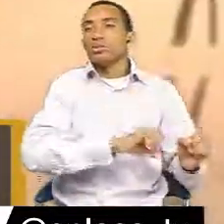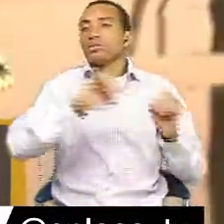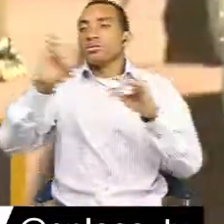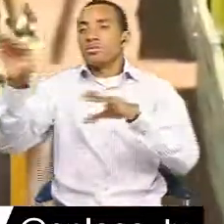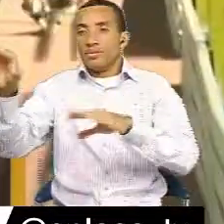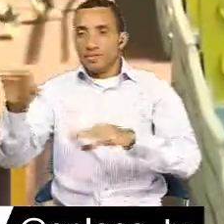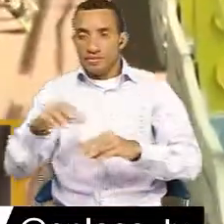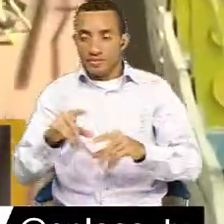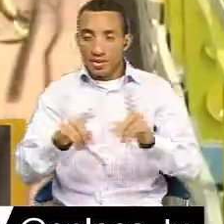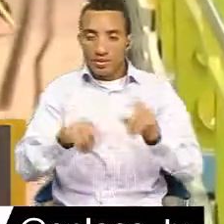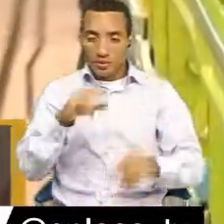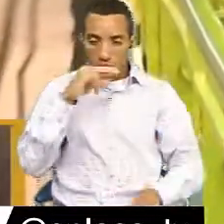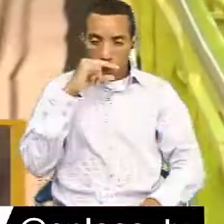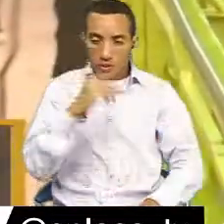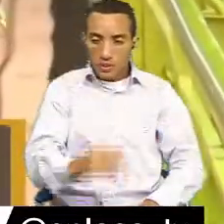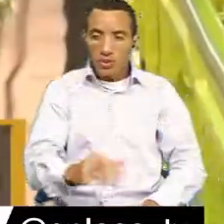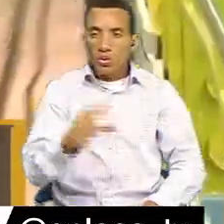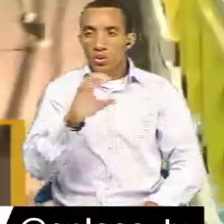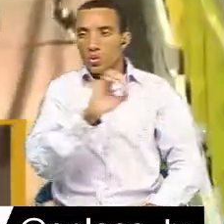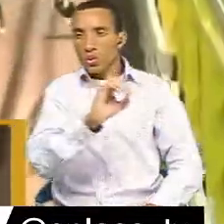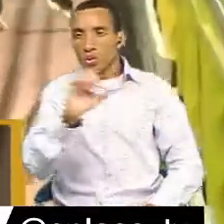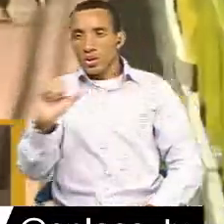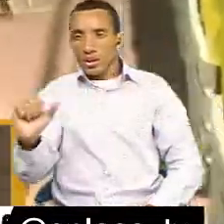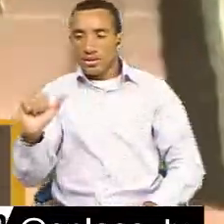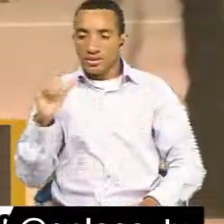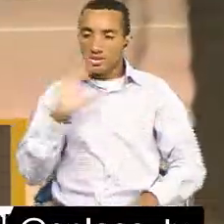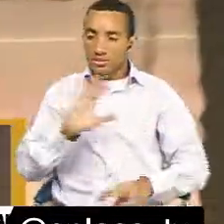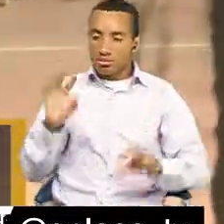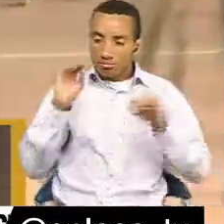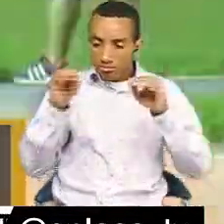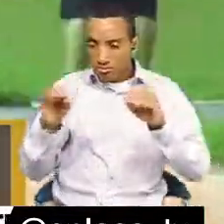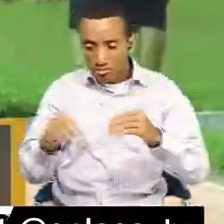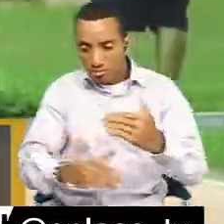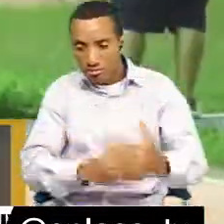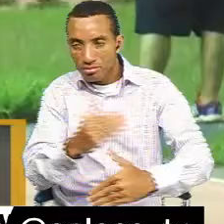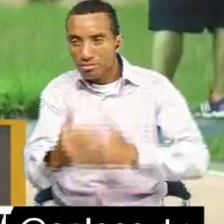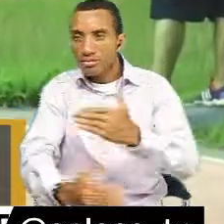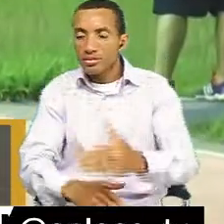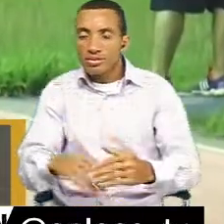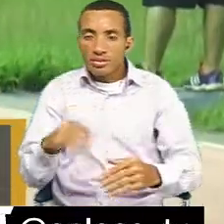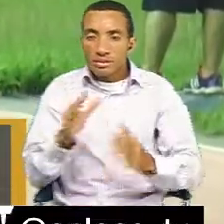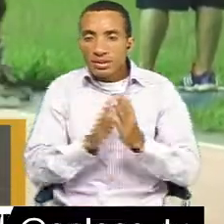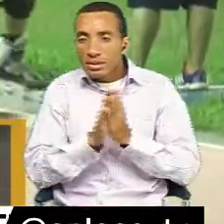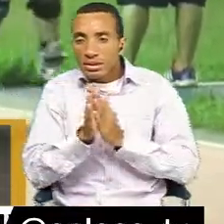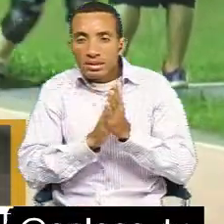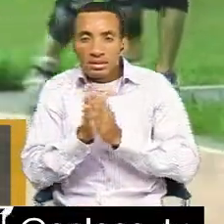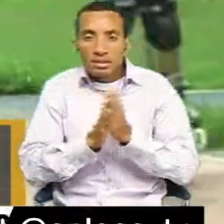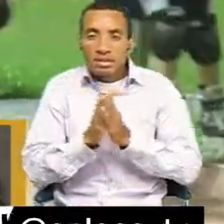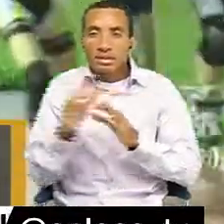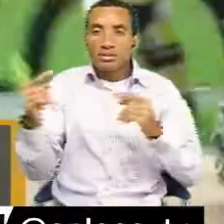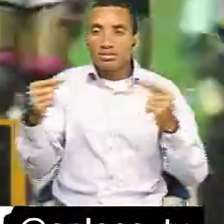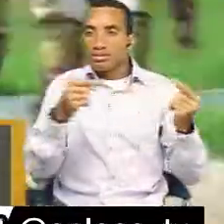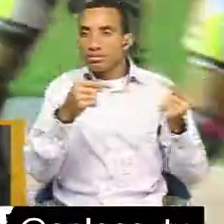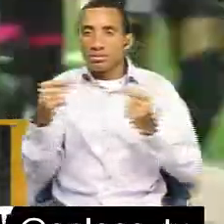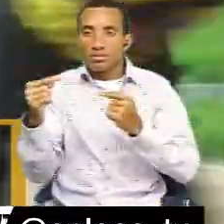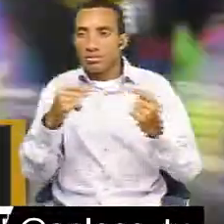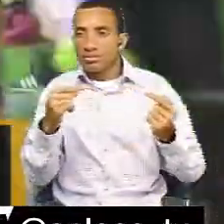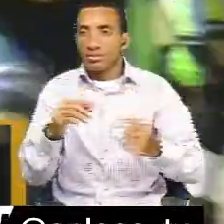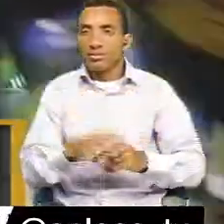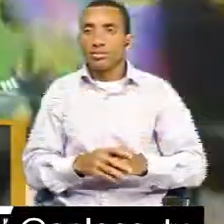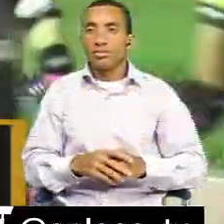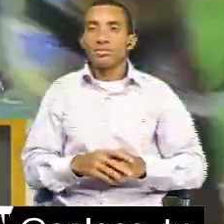niñas, quienes a lo largo del año comenzaron su proceso de formación, se encuentran expectantes por la competencia que les servirá para romper el